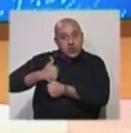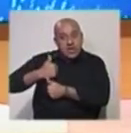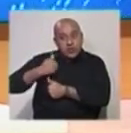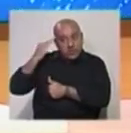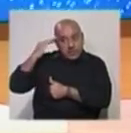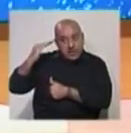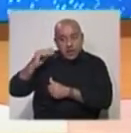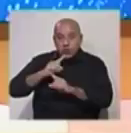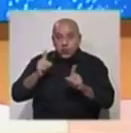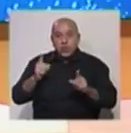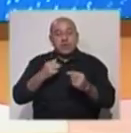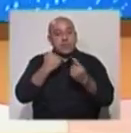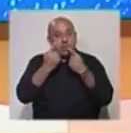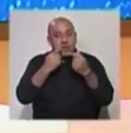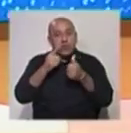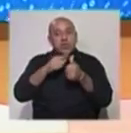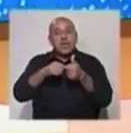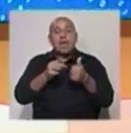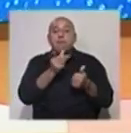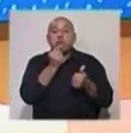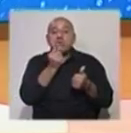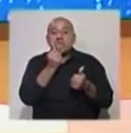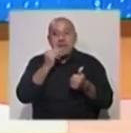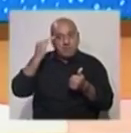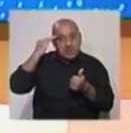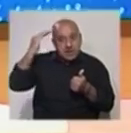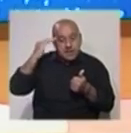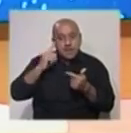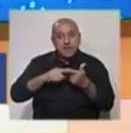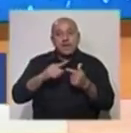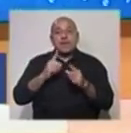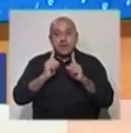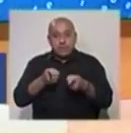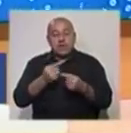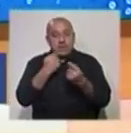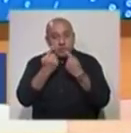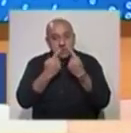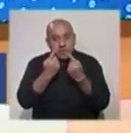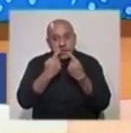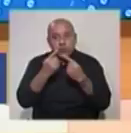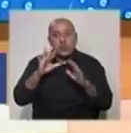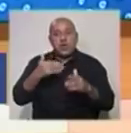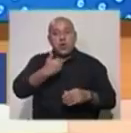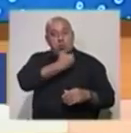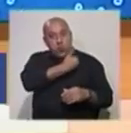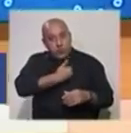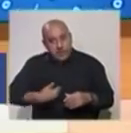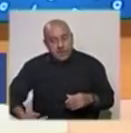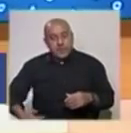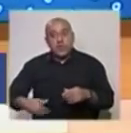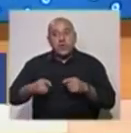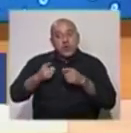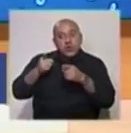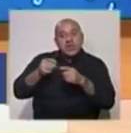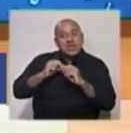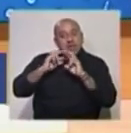Estamos hablando de policías militarizadas. Y estamos hablando de un gobierno, como el gobierno de Temer, que ha